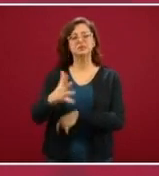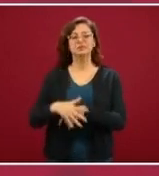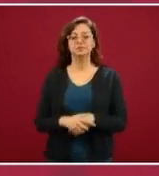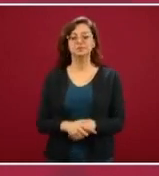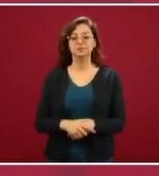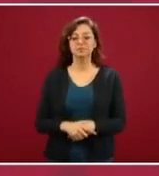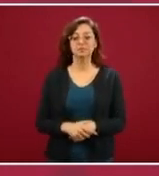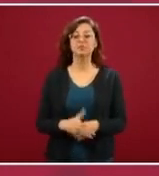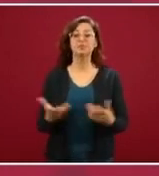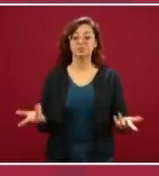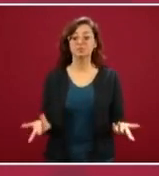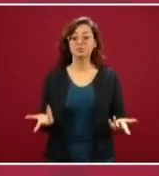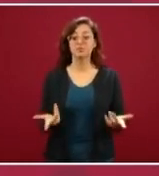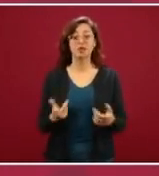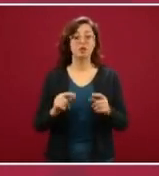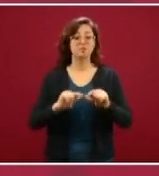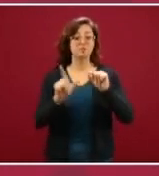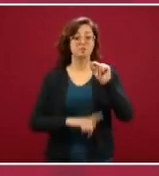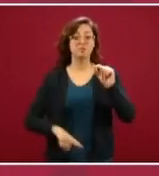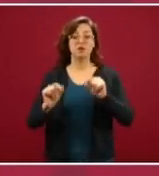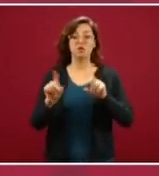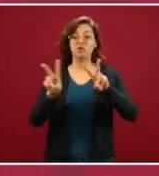nuestra revolución fue importante,